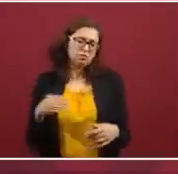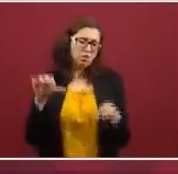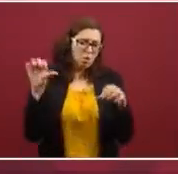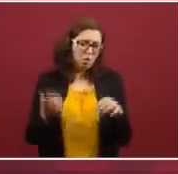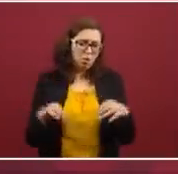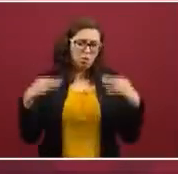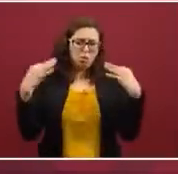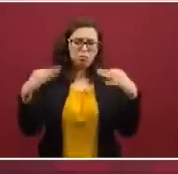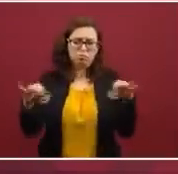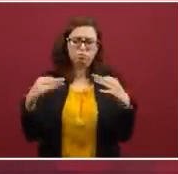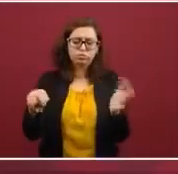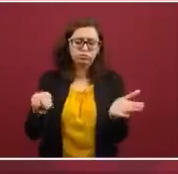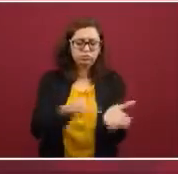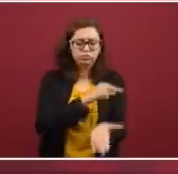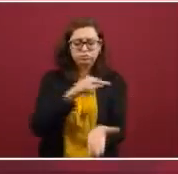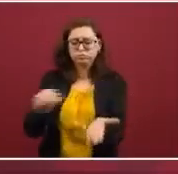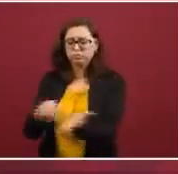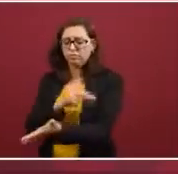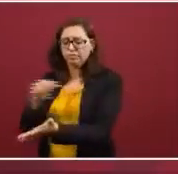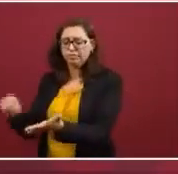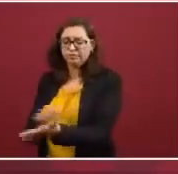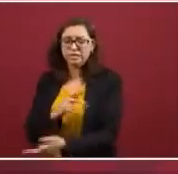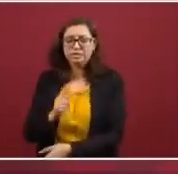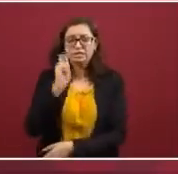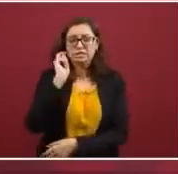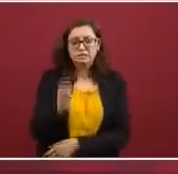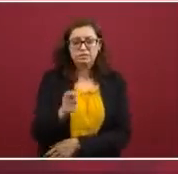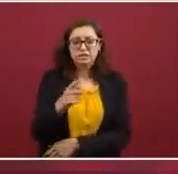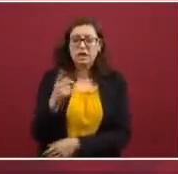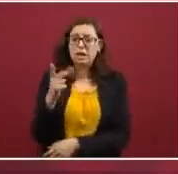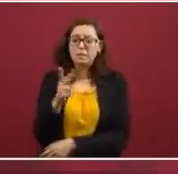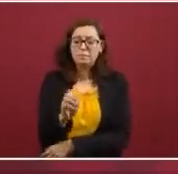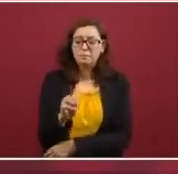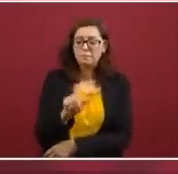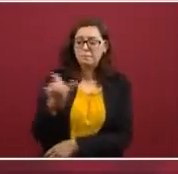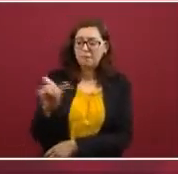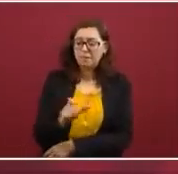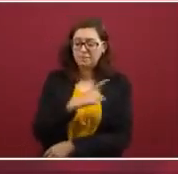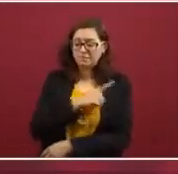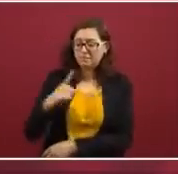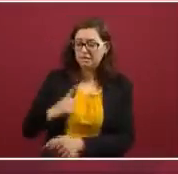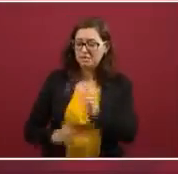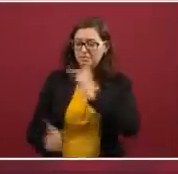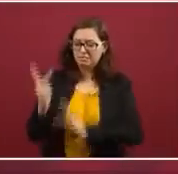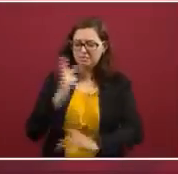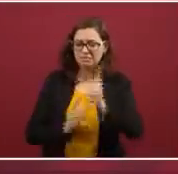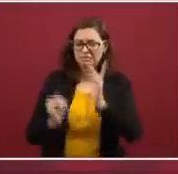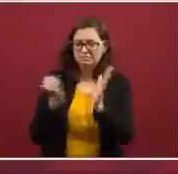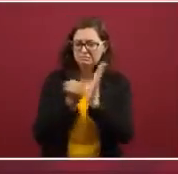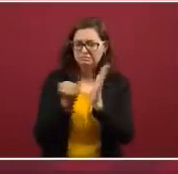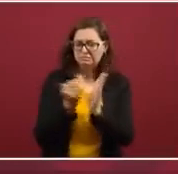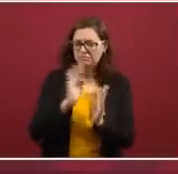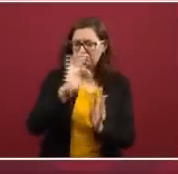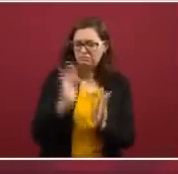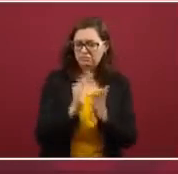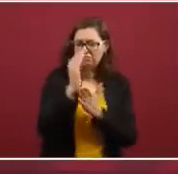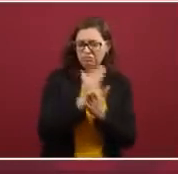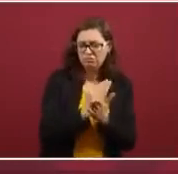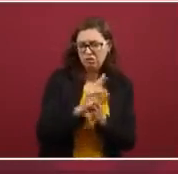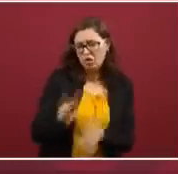de refinanciamiento de parte de la deuda de Pemex, así como la renovación de dos de sus líneas revolventes de crédito más